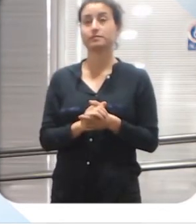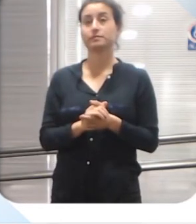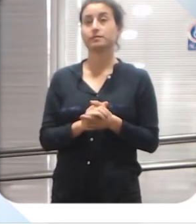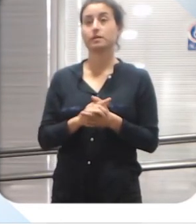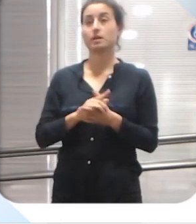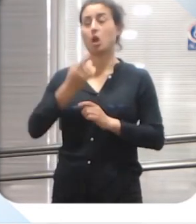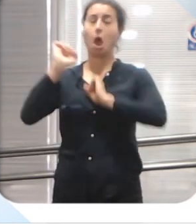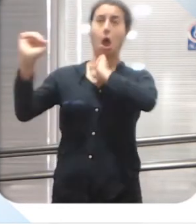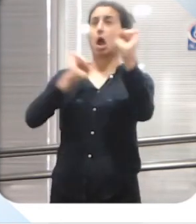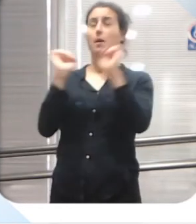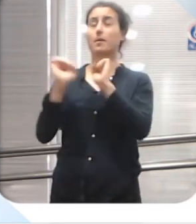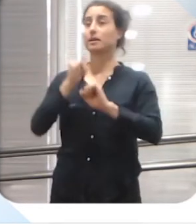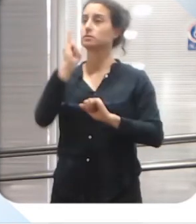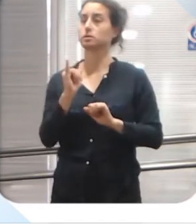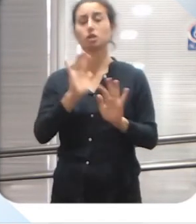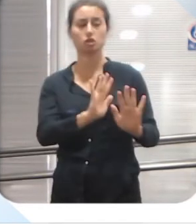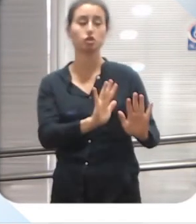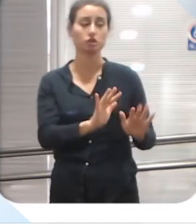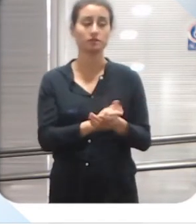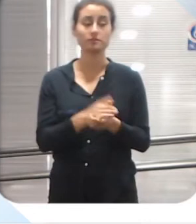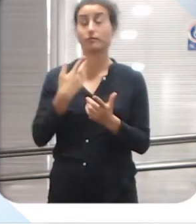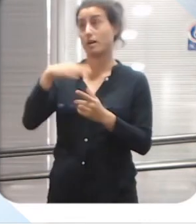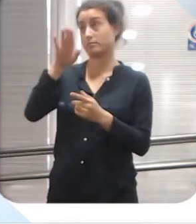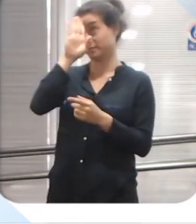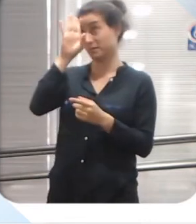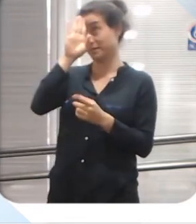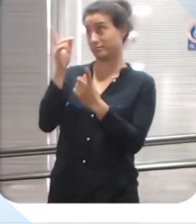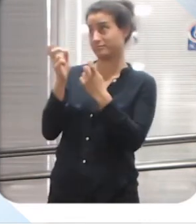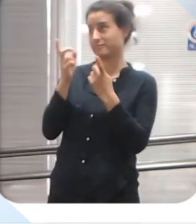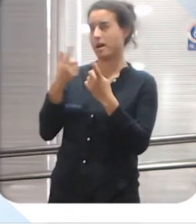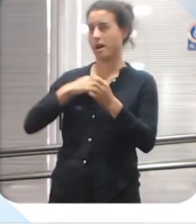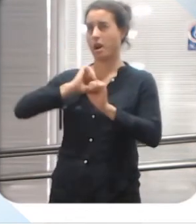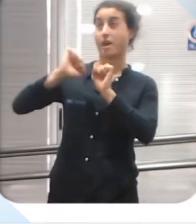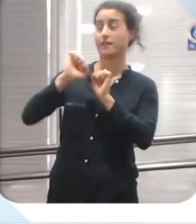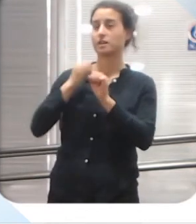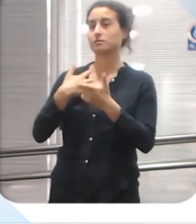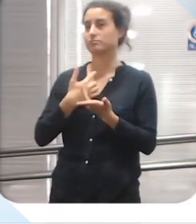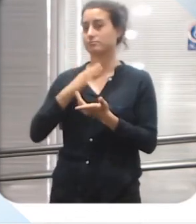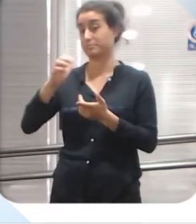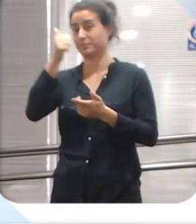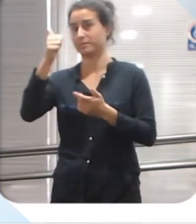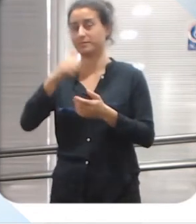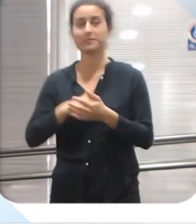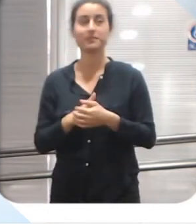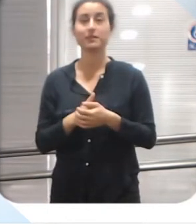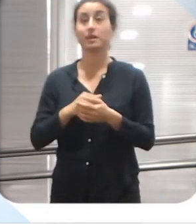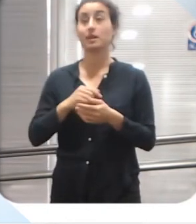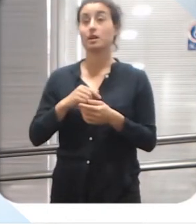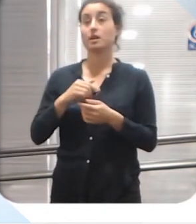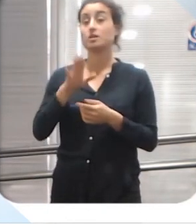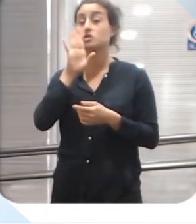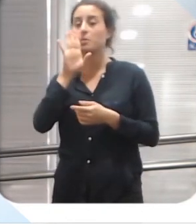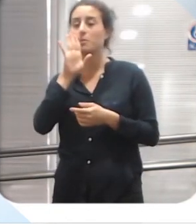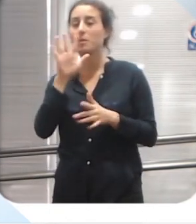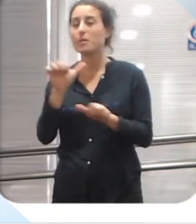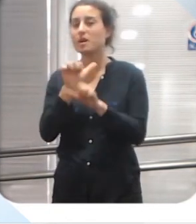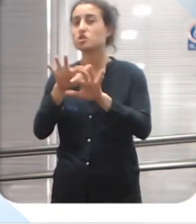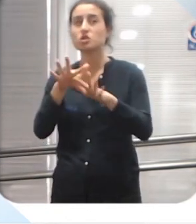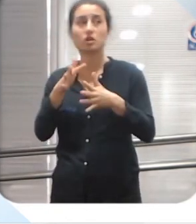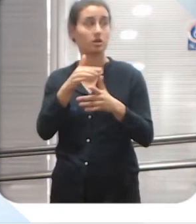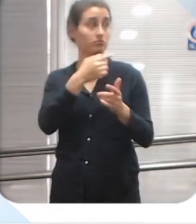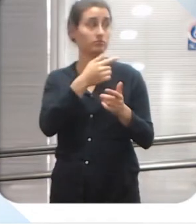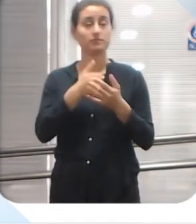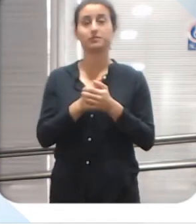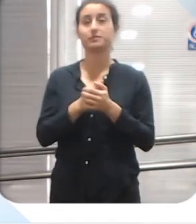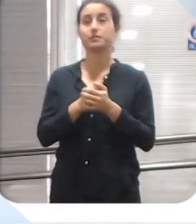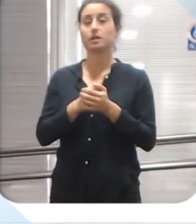primera rabieta, es probable que vaya aprendiendo que con las rabietas lo logra. Y una de las cosas que hizo esta mamá, que tú contás,